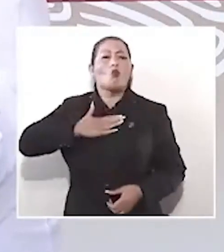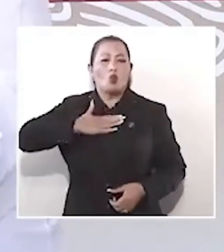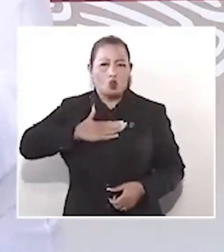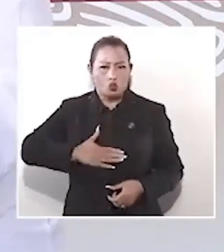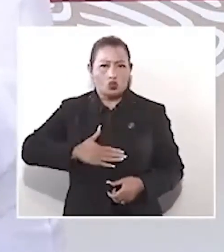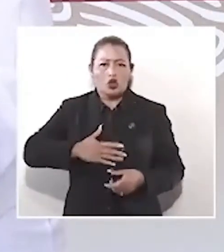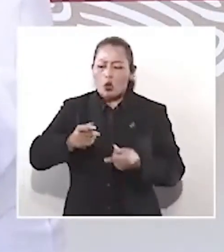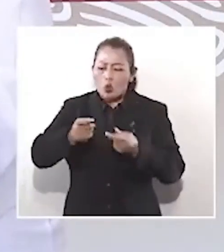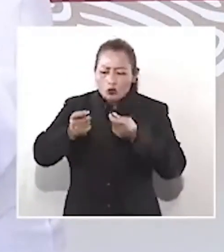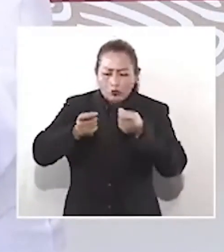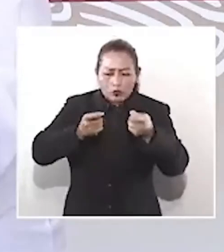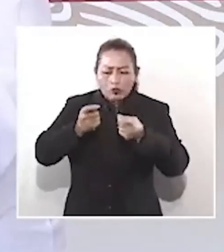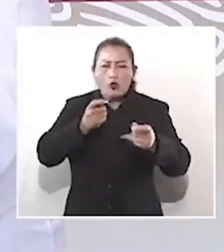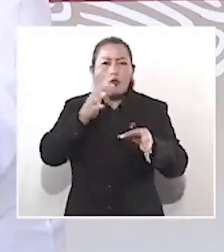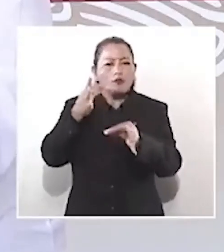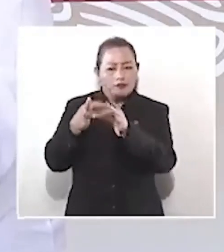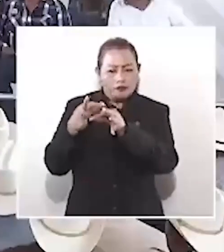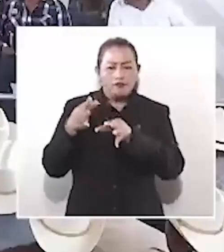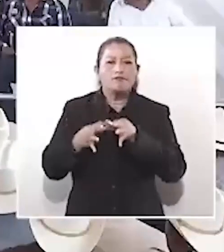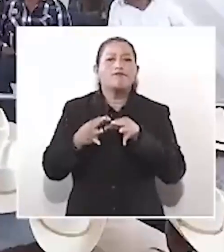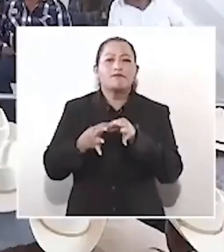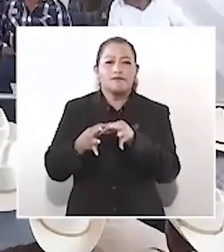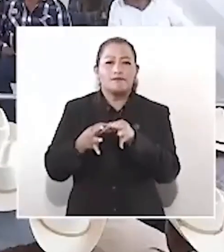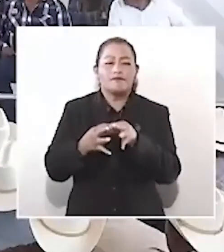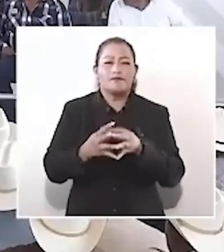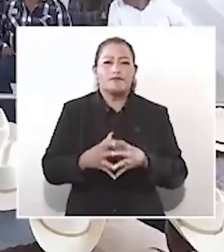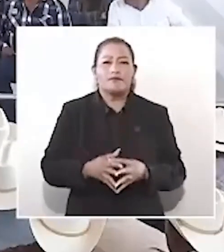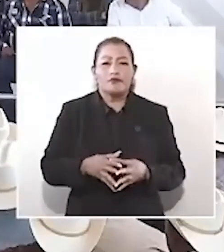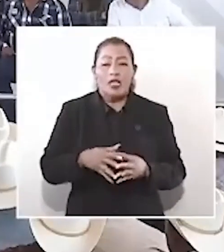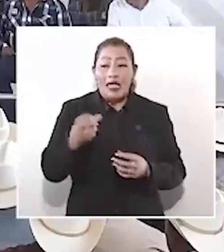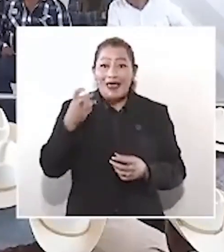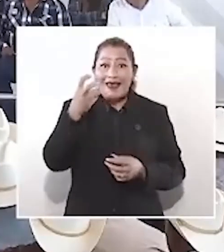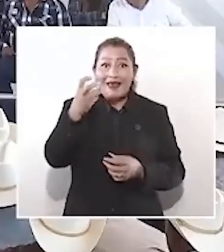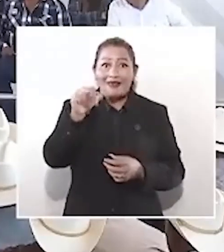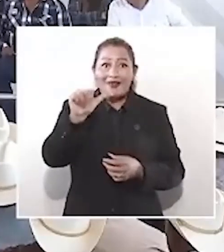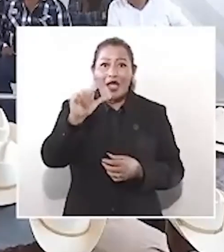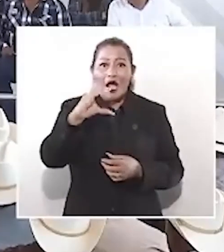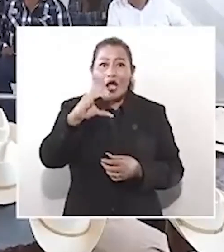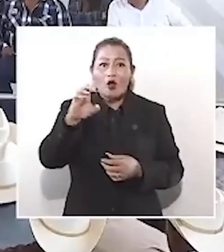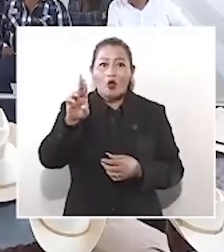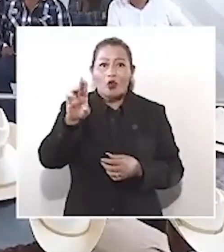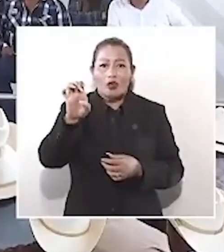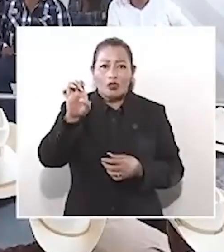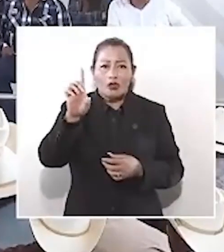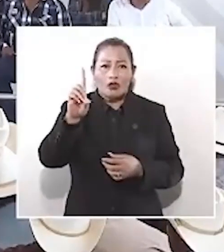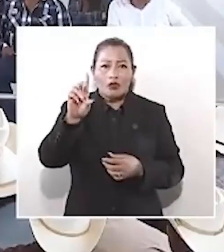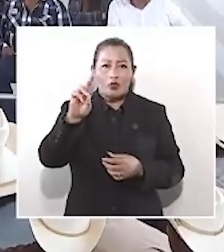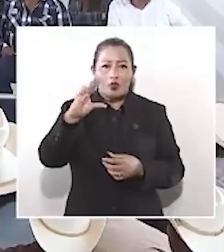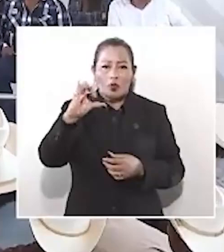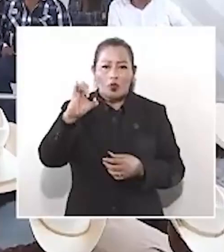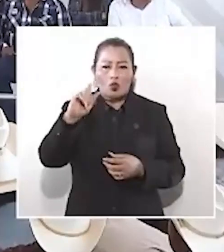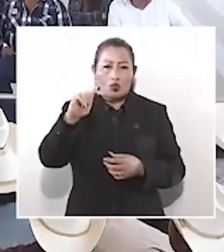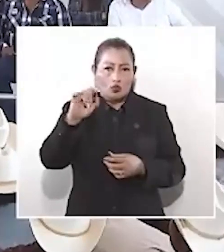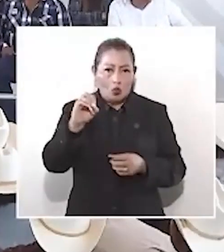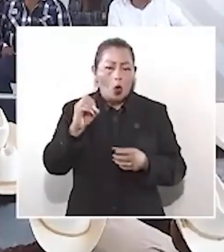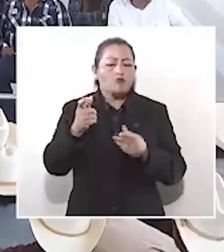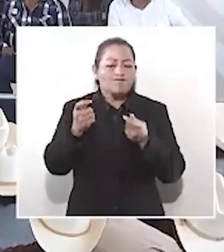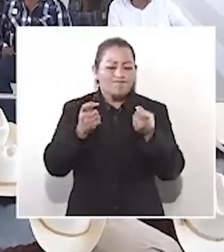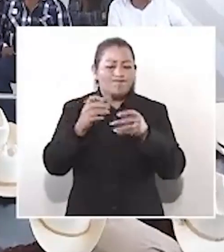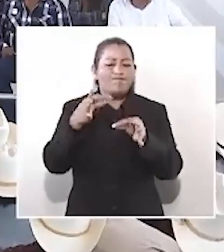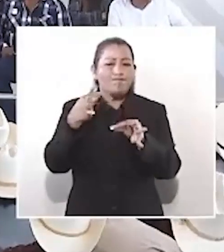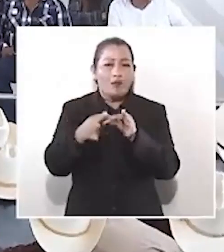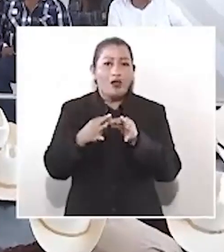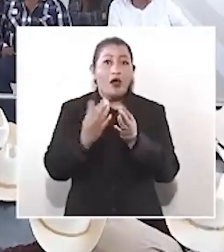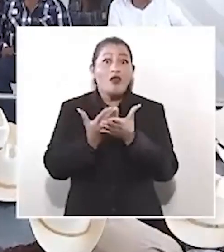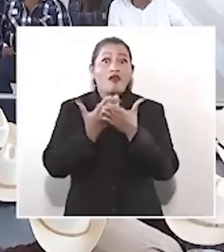en fin, con sistemas en malas condiciones. O agua de baja calidad. Hay algunos